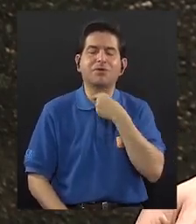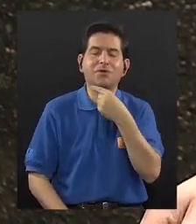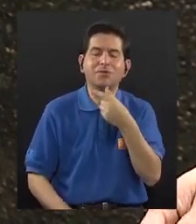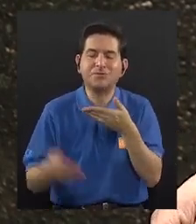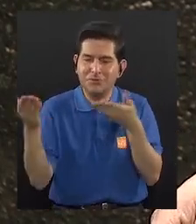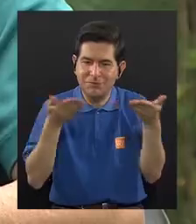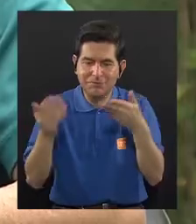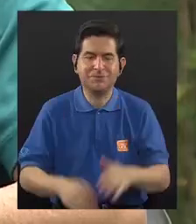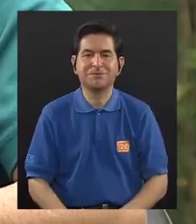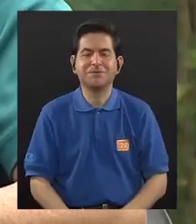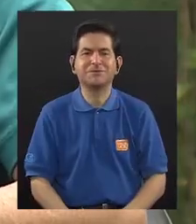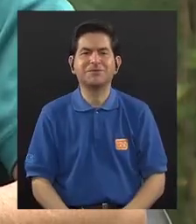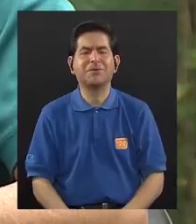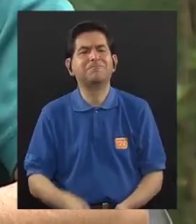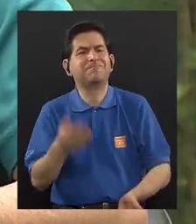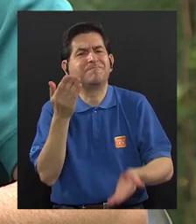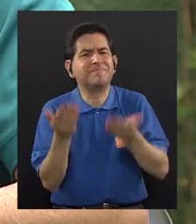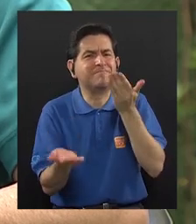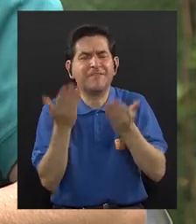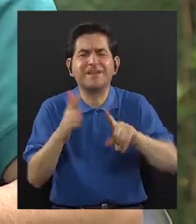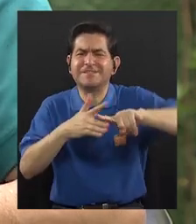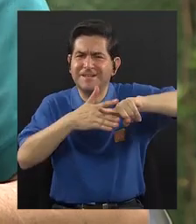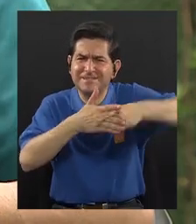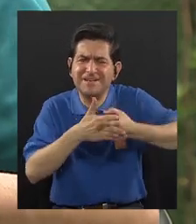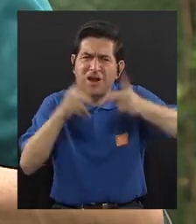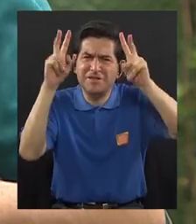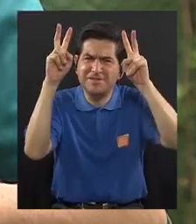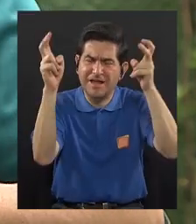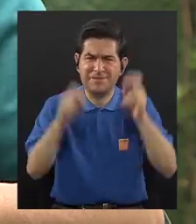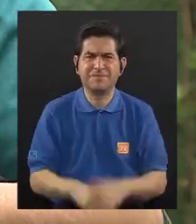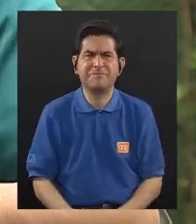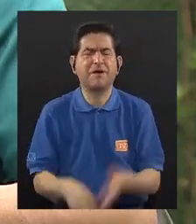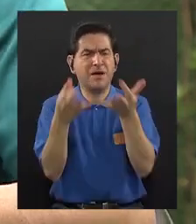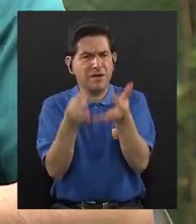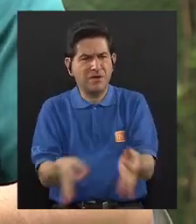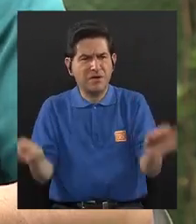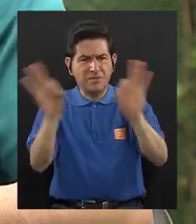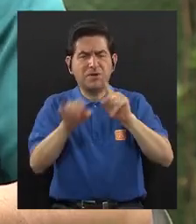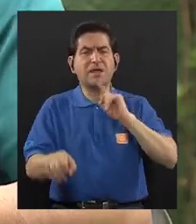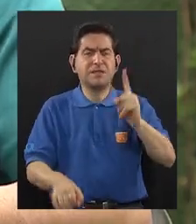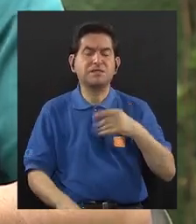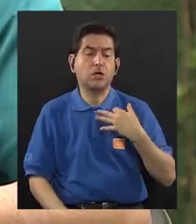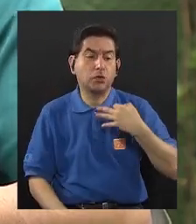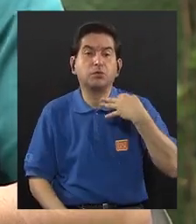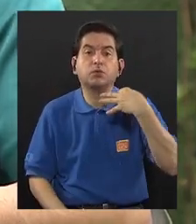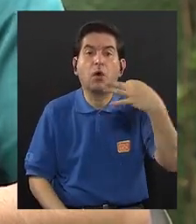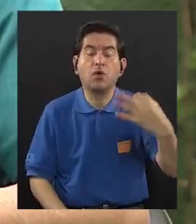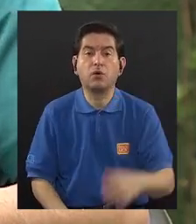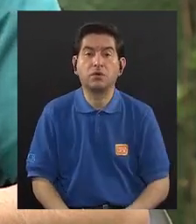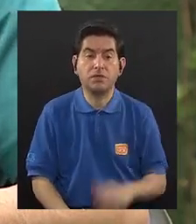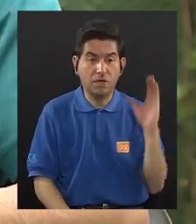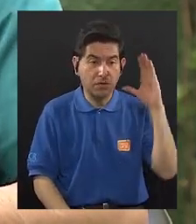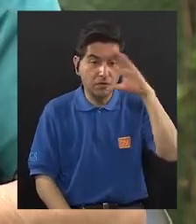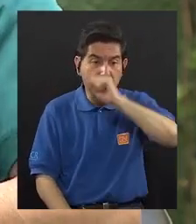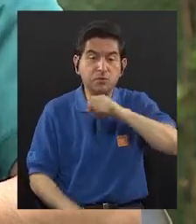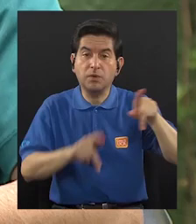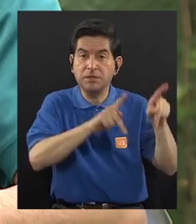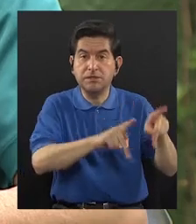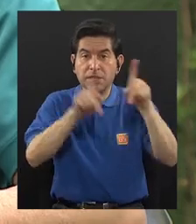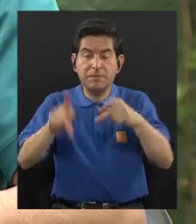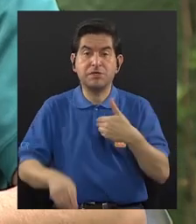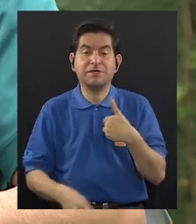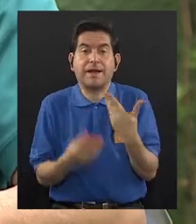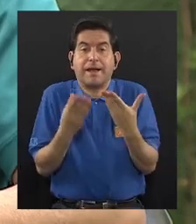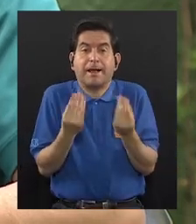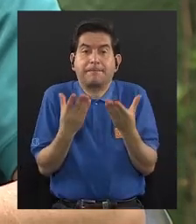servirles tal vez introduciendo el tema es importante conversar que la cotidianidad notamos como algunas personas